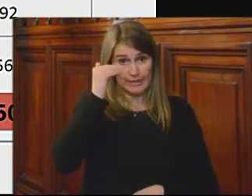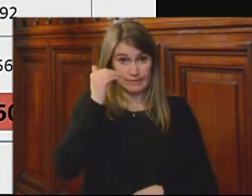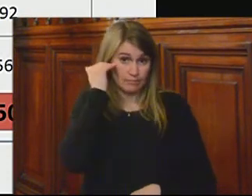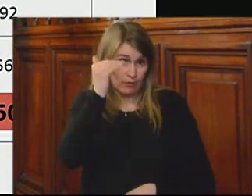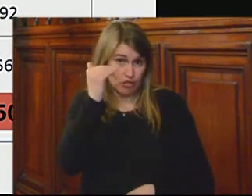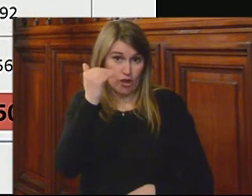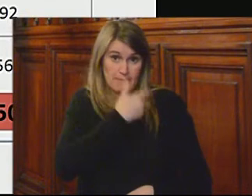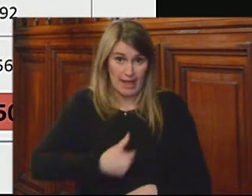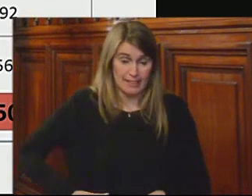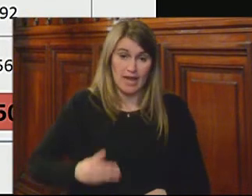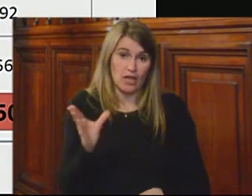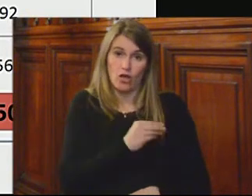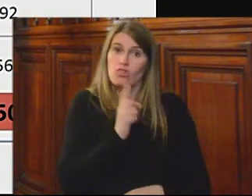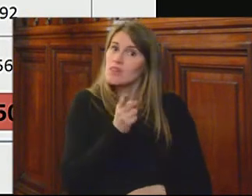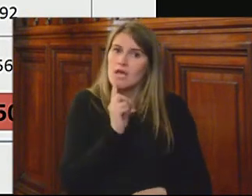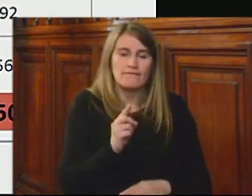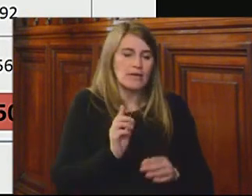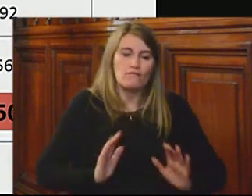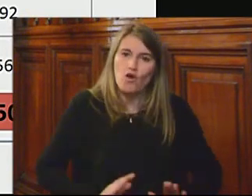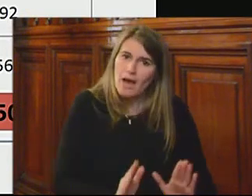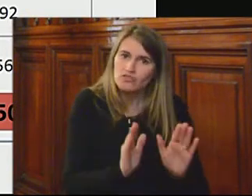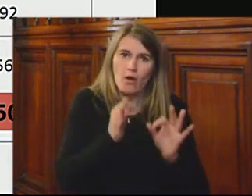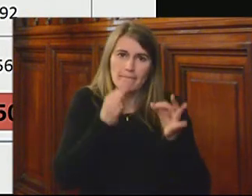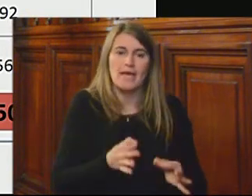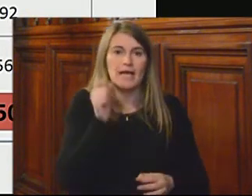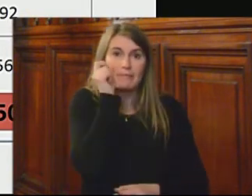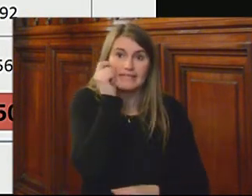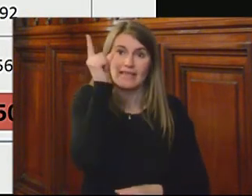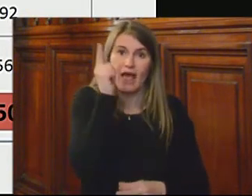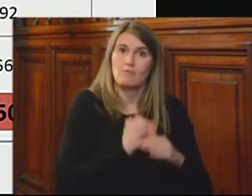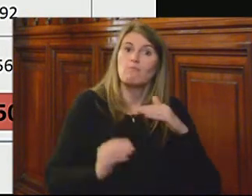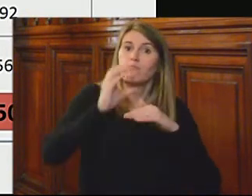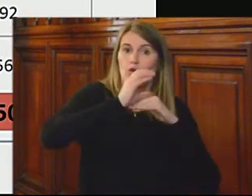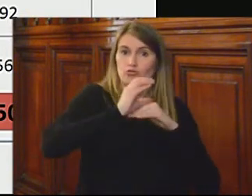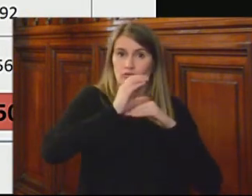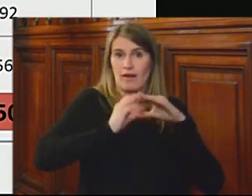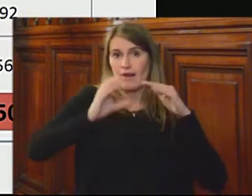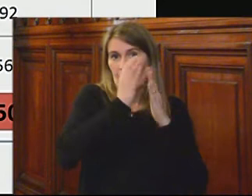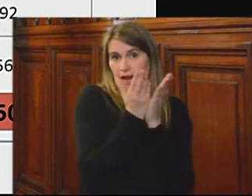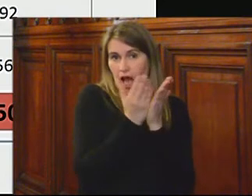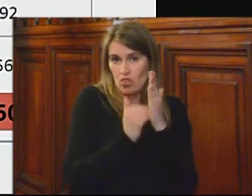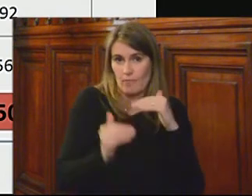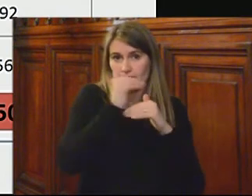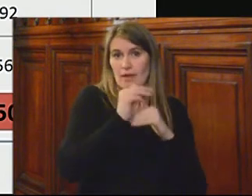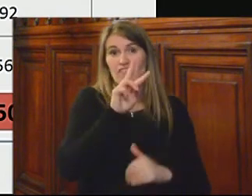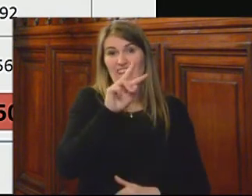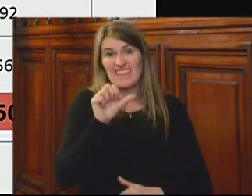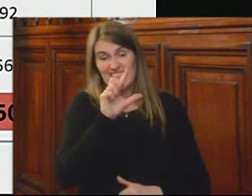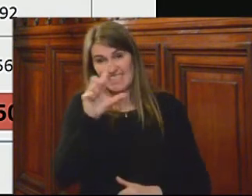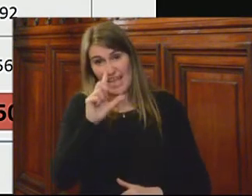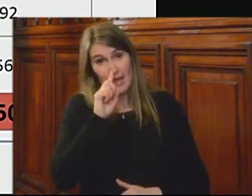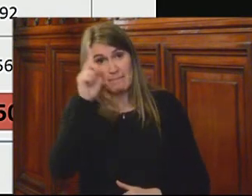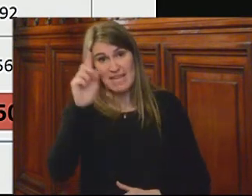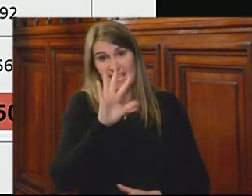puesto en marcha un importante programa de formación en materia de posgrado, donde 27.506 docentes están